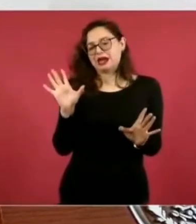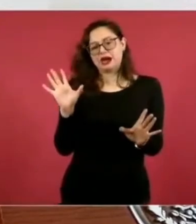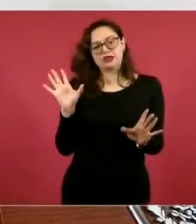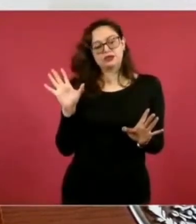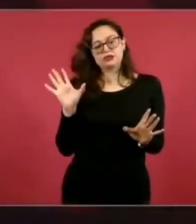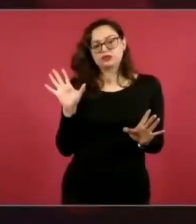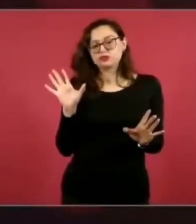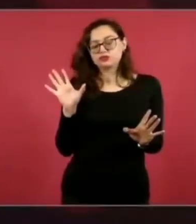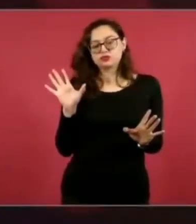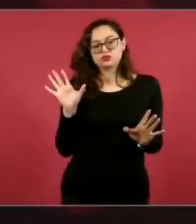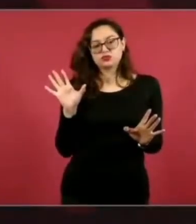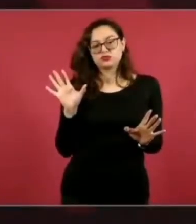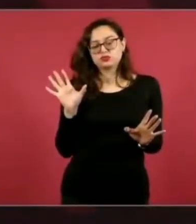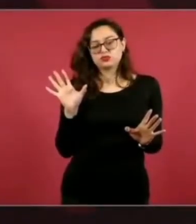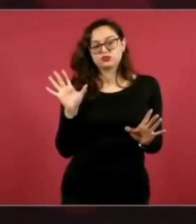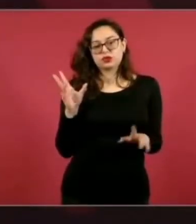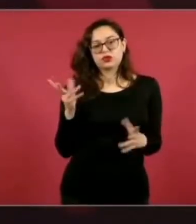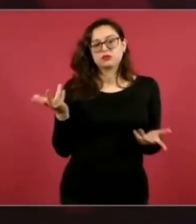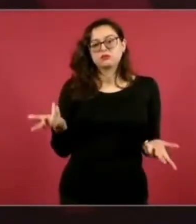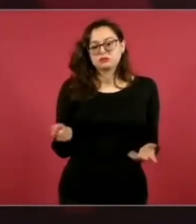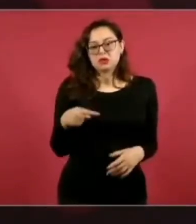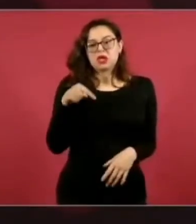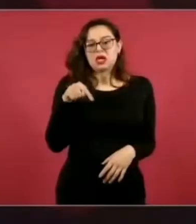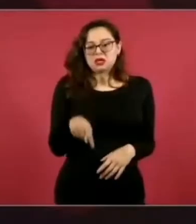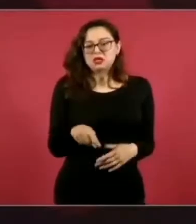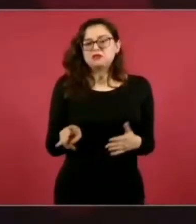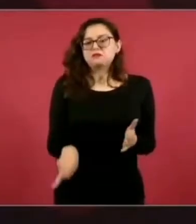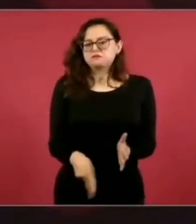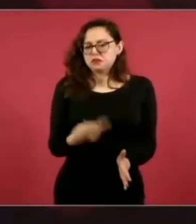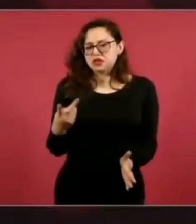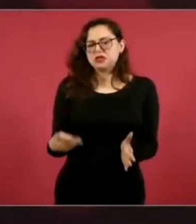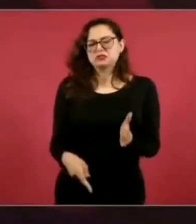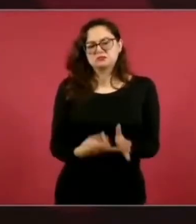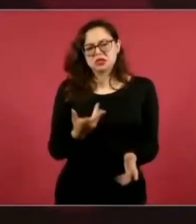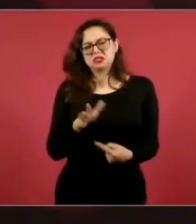y además aquí lo vamos a estar tratando